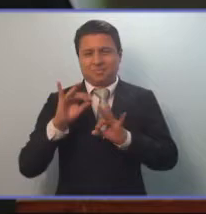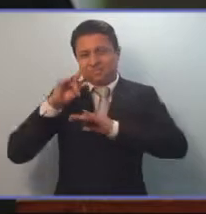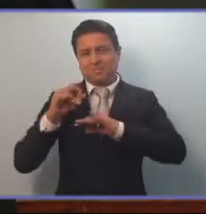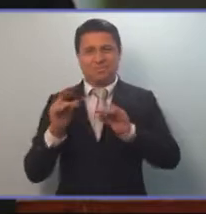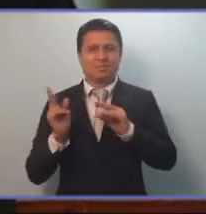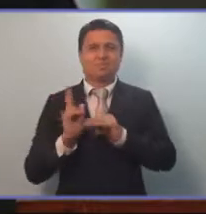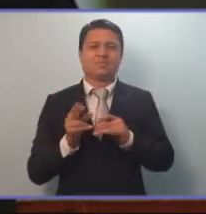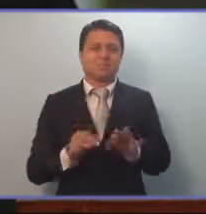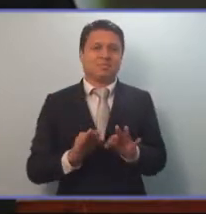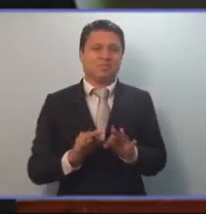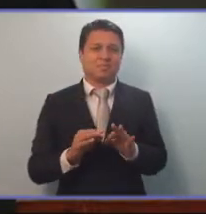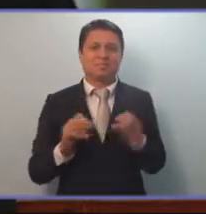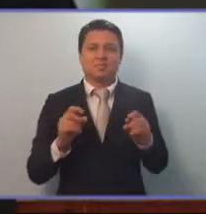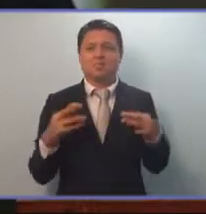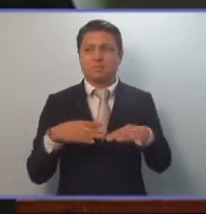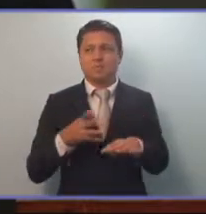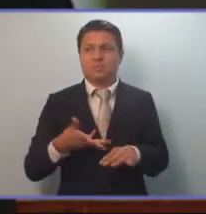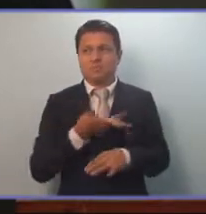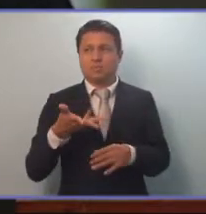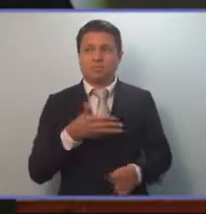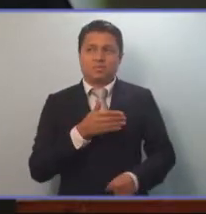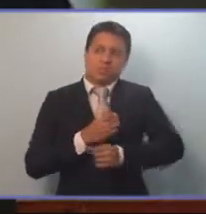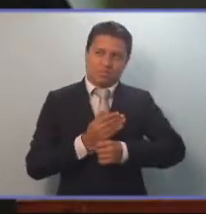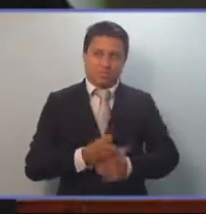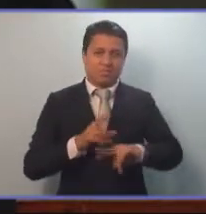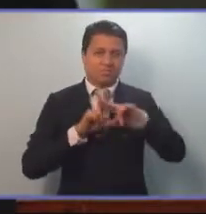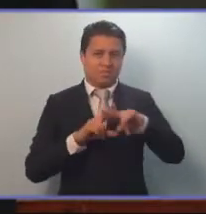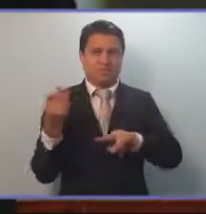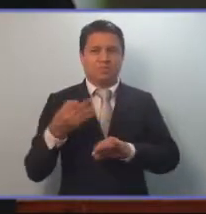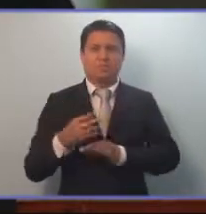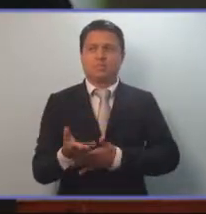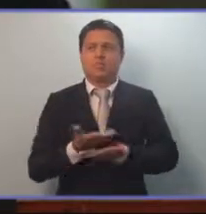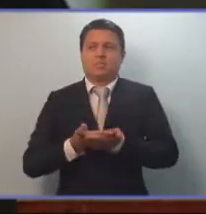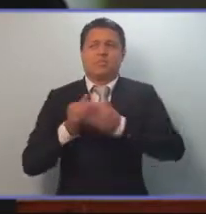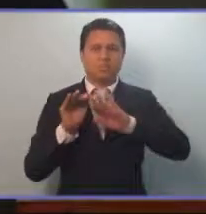Y de igual forma pedirle que incluya a todo el grupo parlamentario de ARENA esta iniciativa. Muchas gracias.